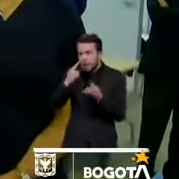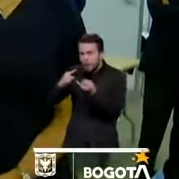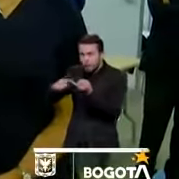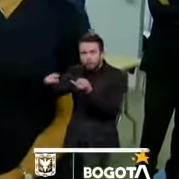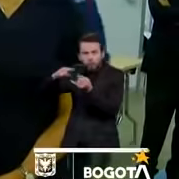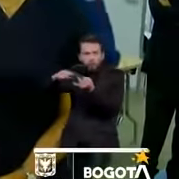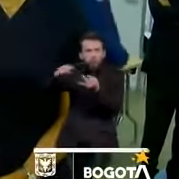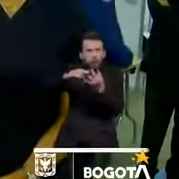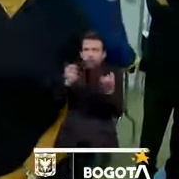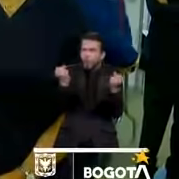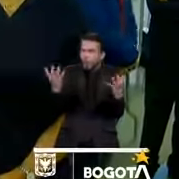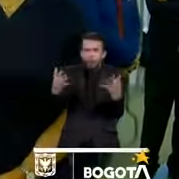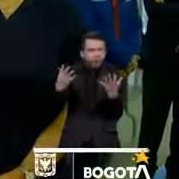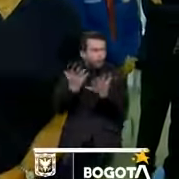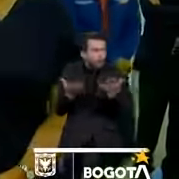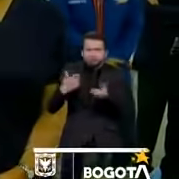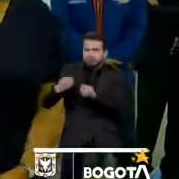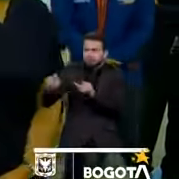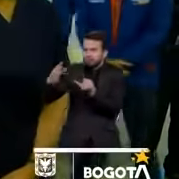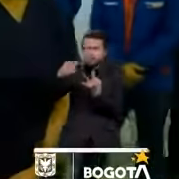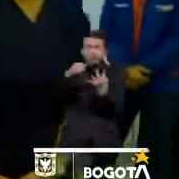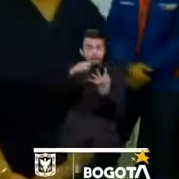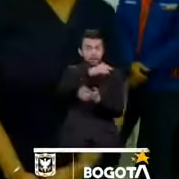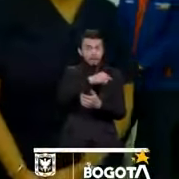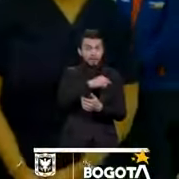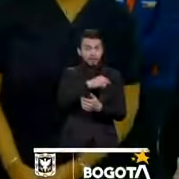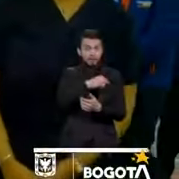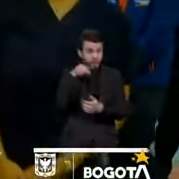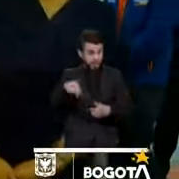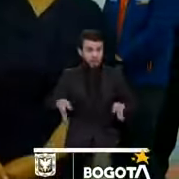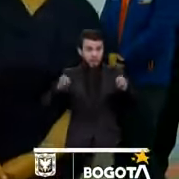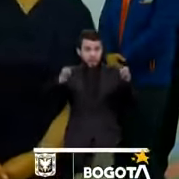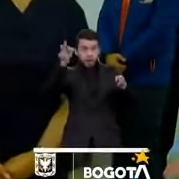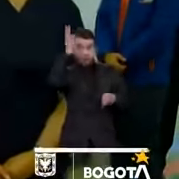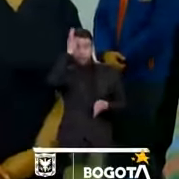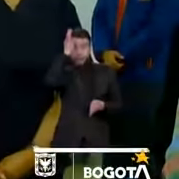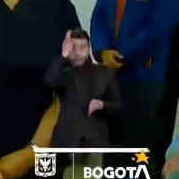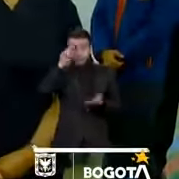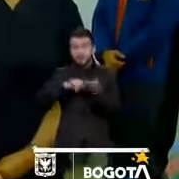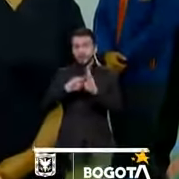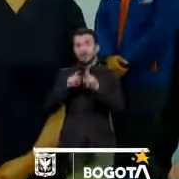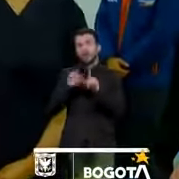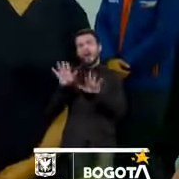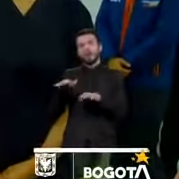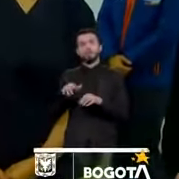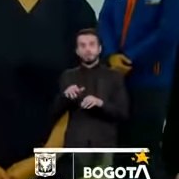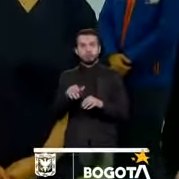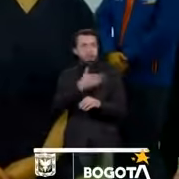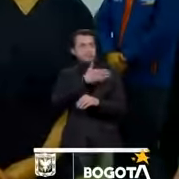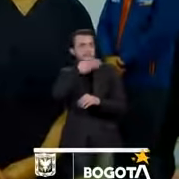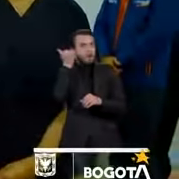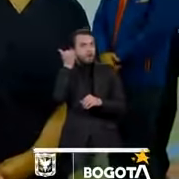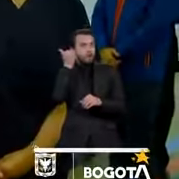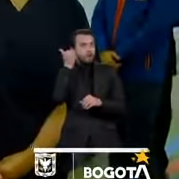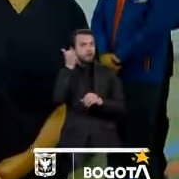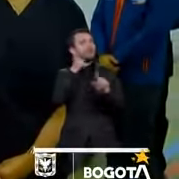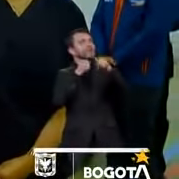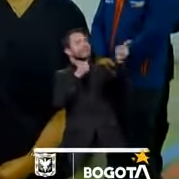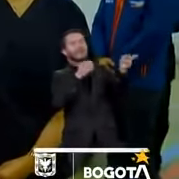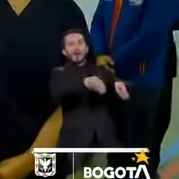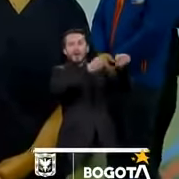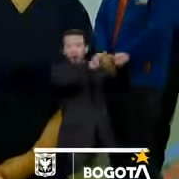decir que tiene menos calidad, tiene los mismos o incluso mejores estándares de calidad en atención.